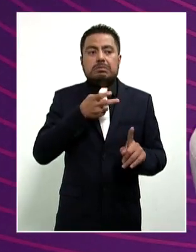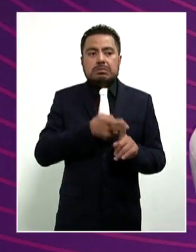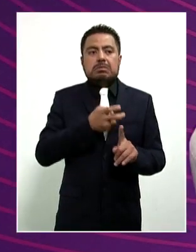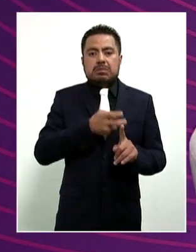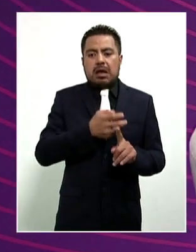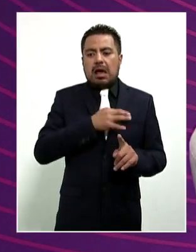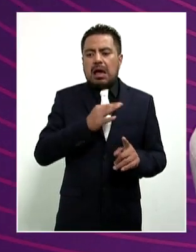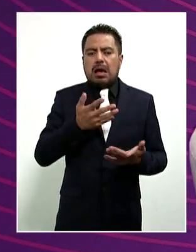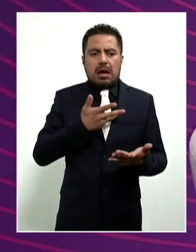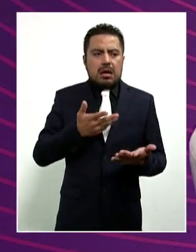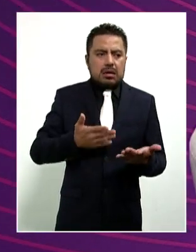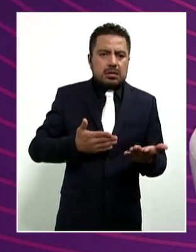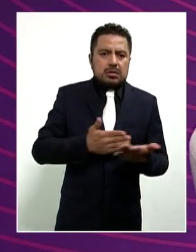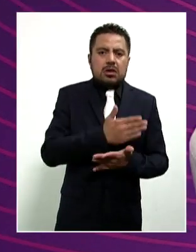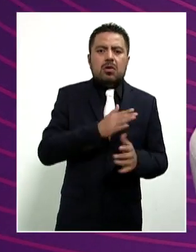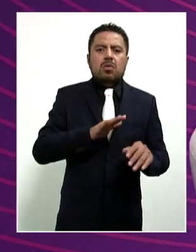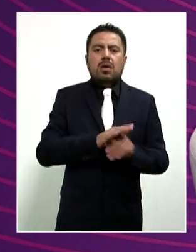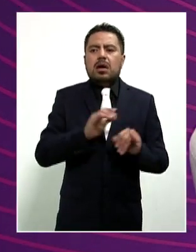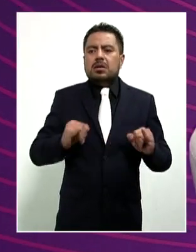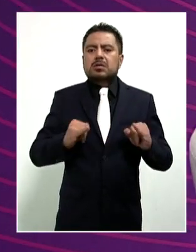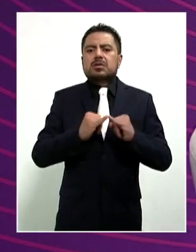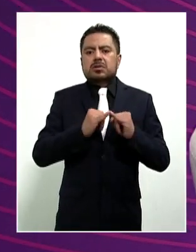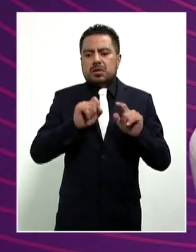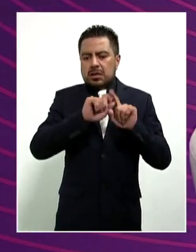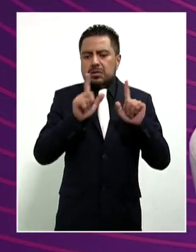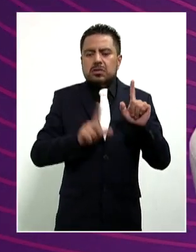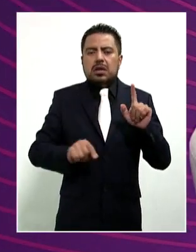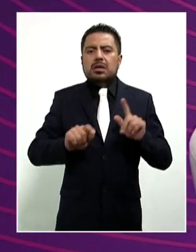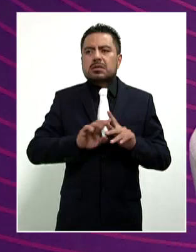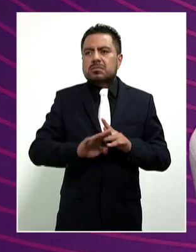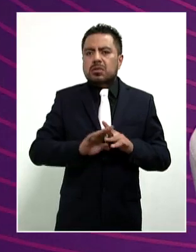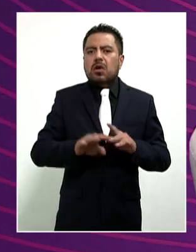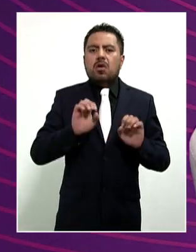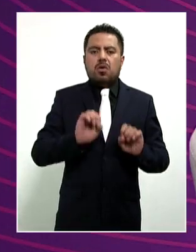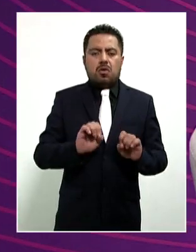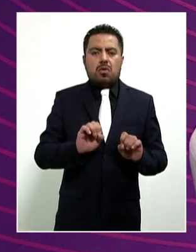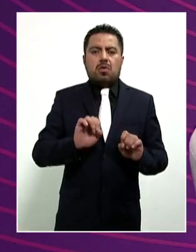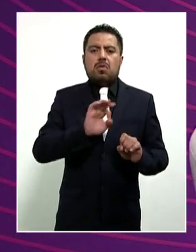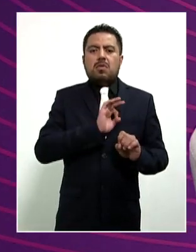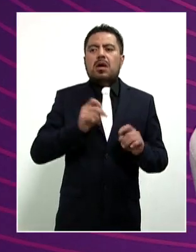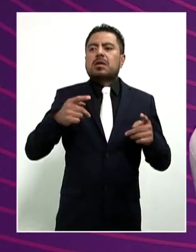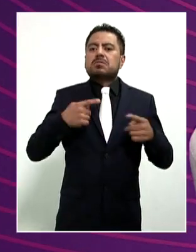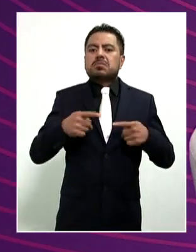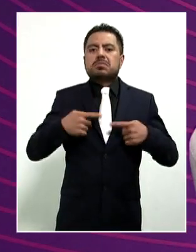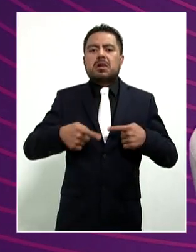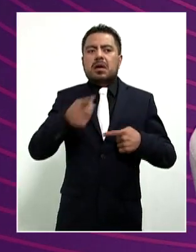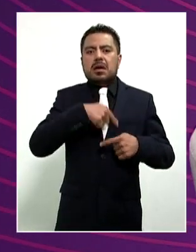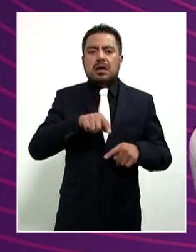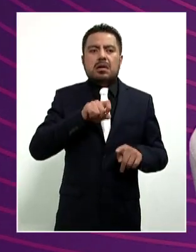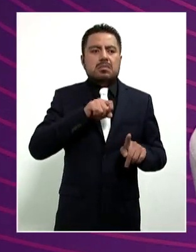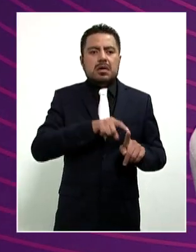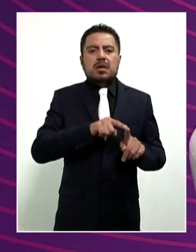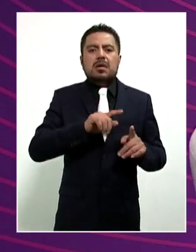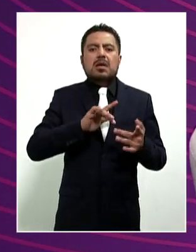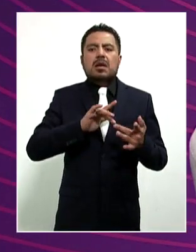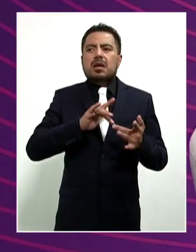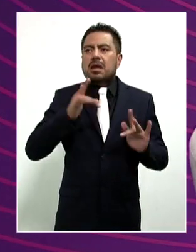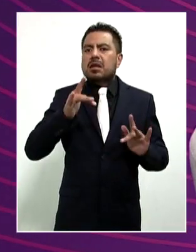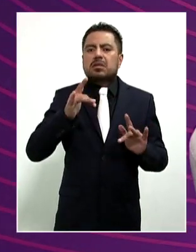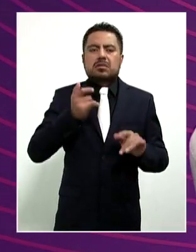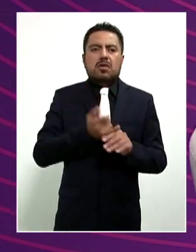el acceso, sea por el Instituto Nacional de Migración, sea por que las personas a través de las redes de